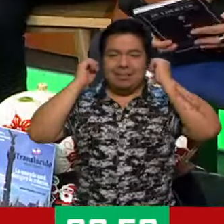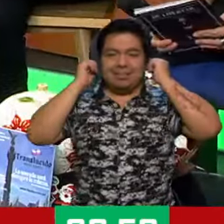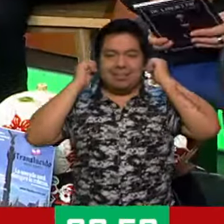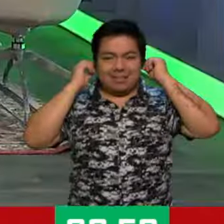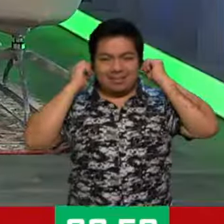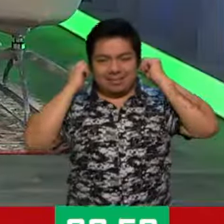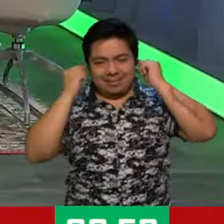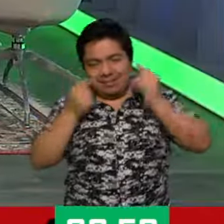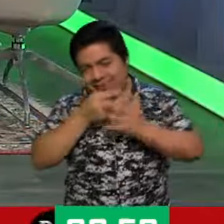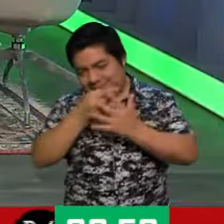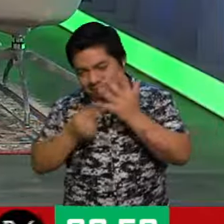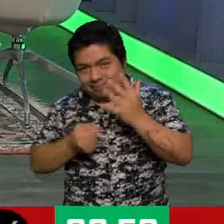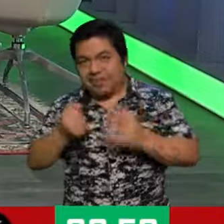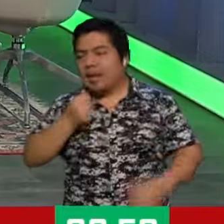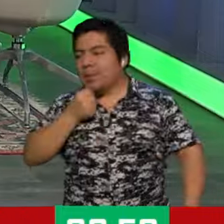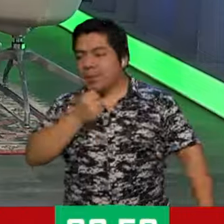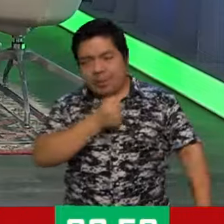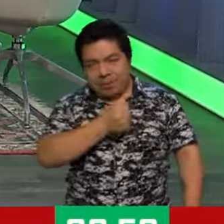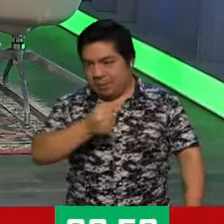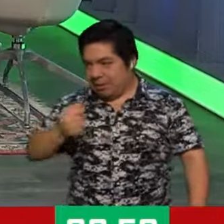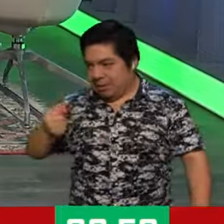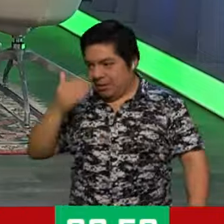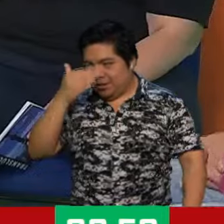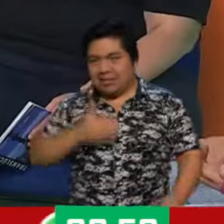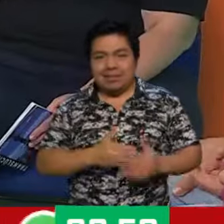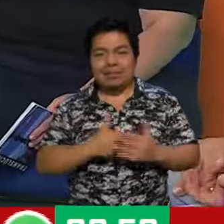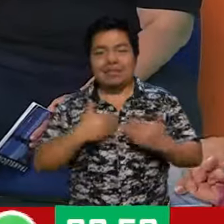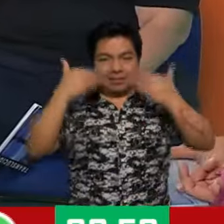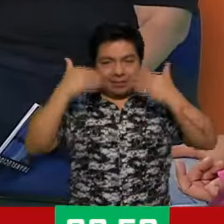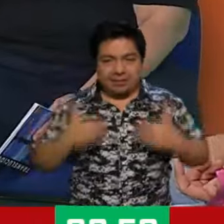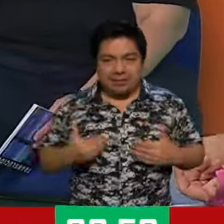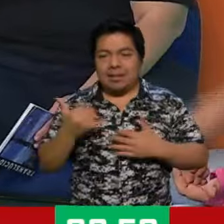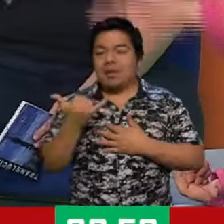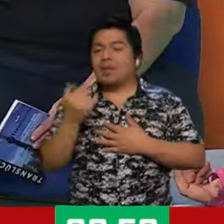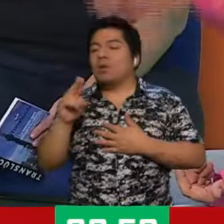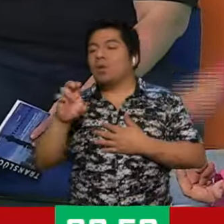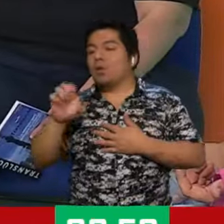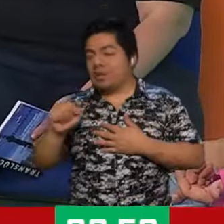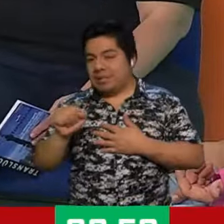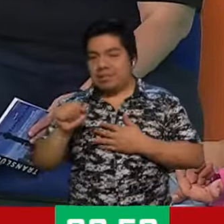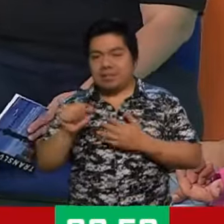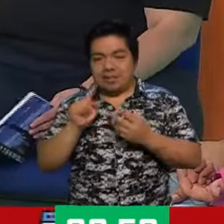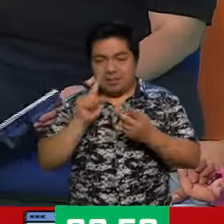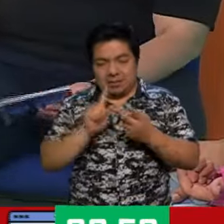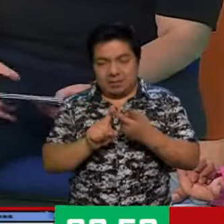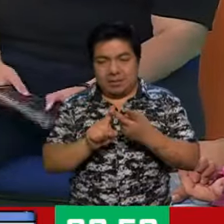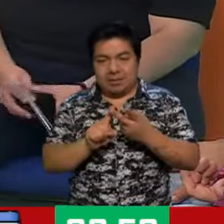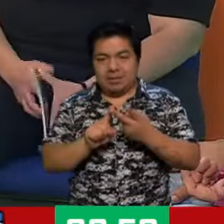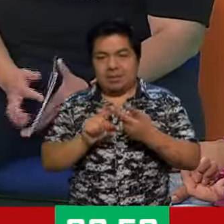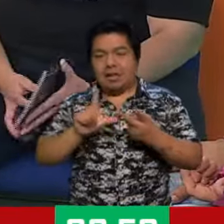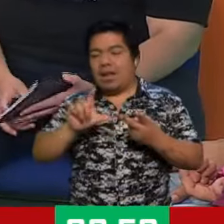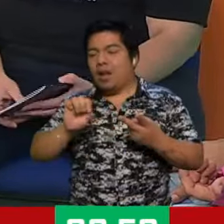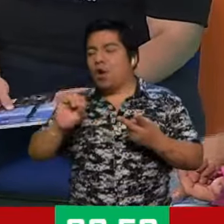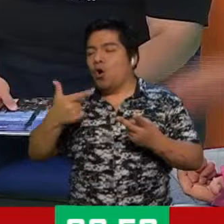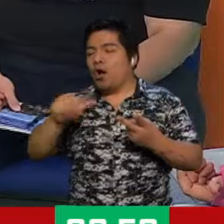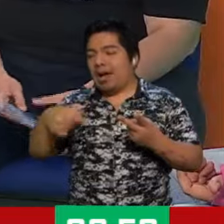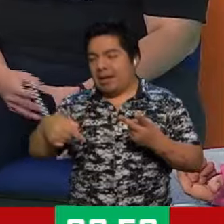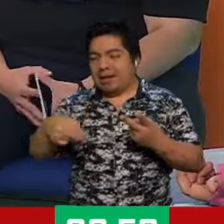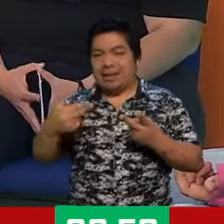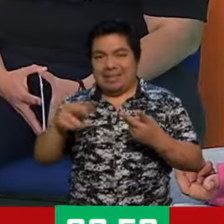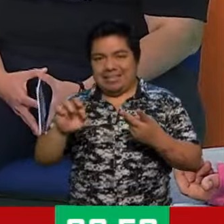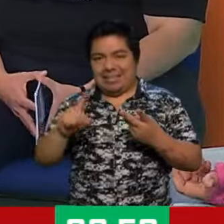Pero váyanse prestando el micrófono. Adelante, compañero. Soy Yue Soriano. Ok. Logan García, mucho gusto.